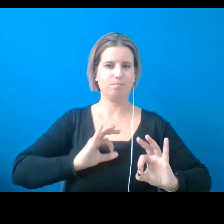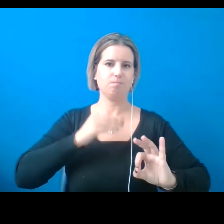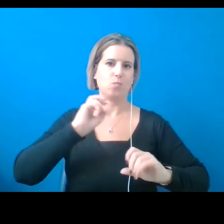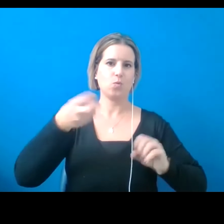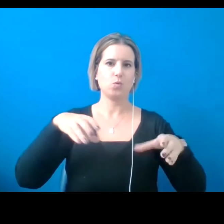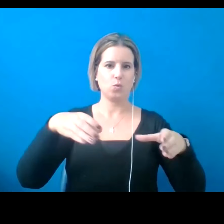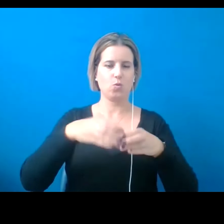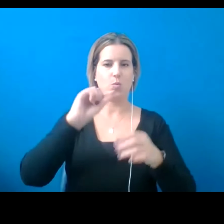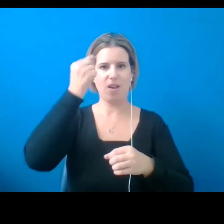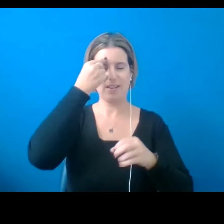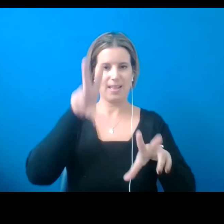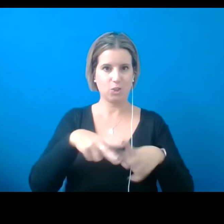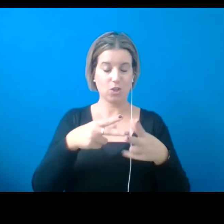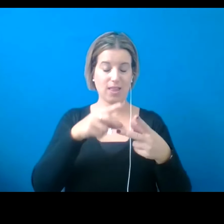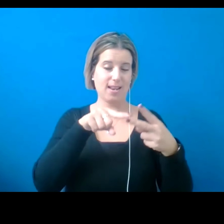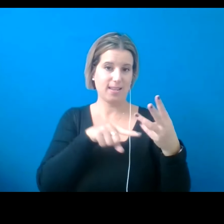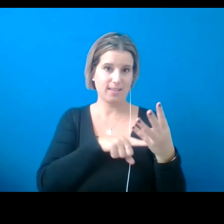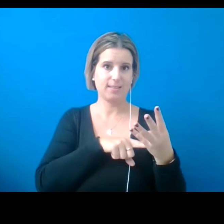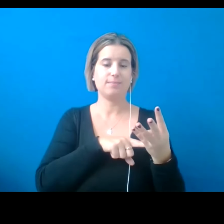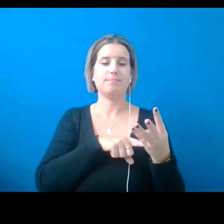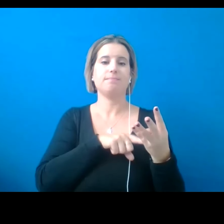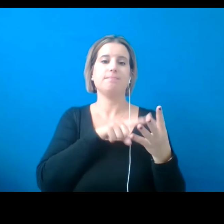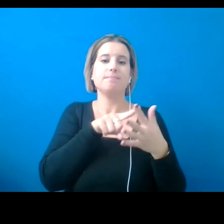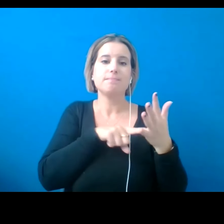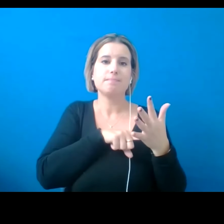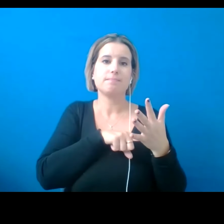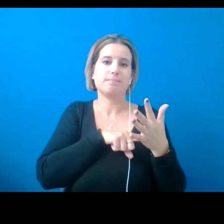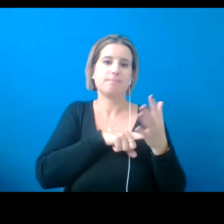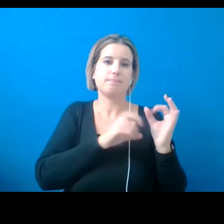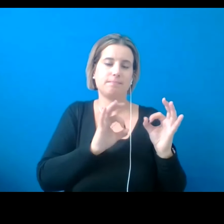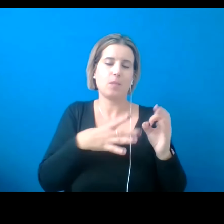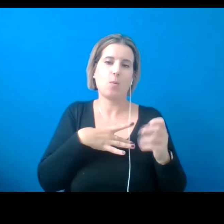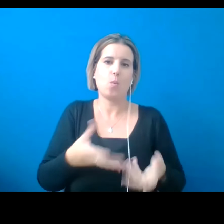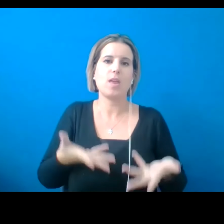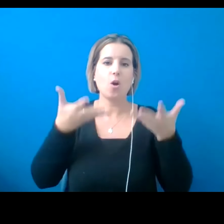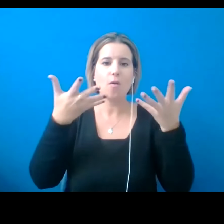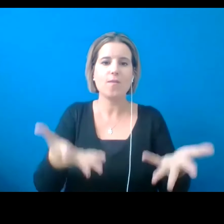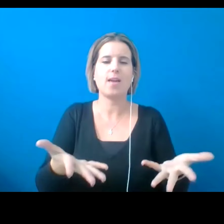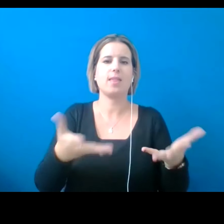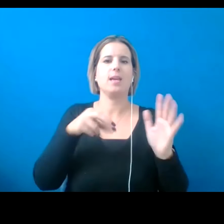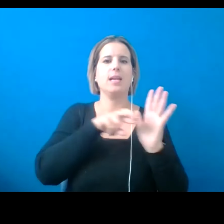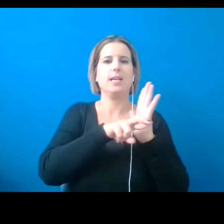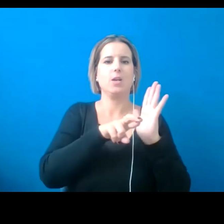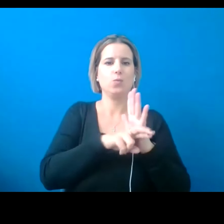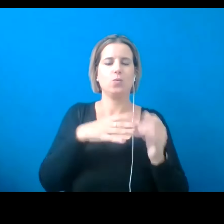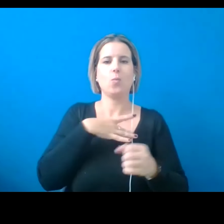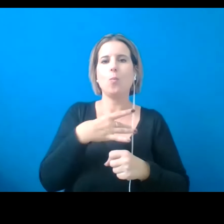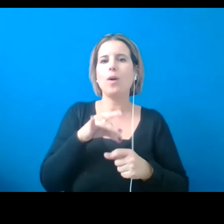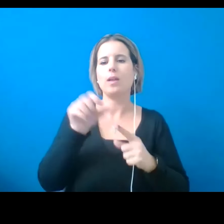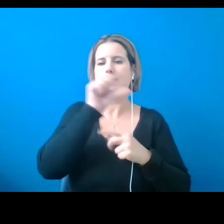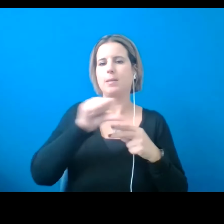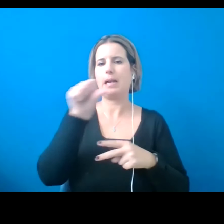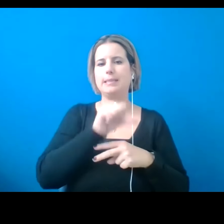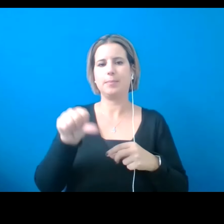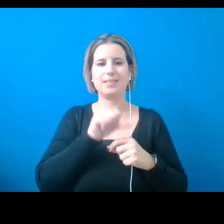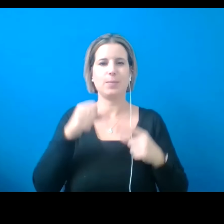habilidades sociales esa sería la intervención que podemos dar que nos permite tener una frecuencia semanal en la que